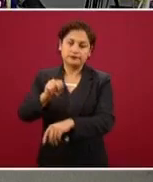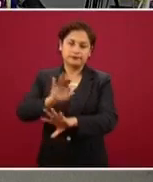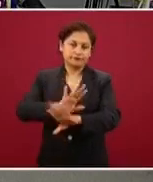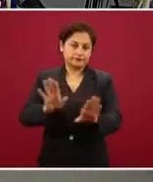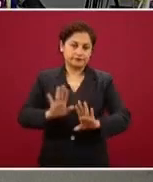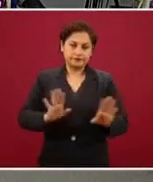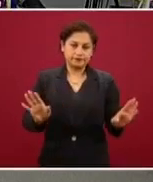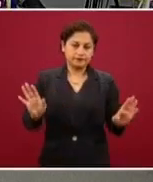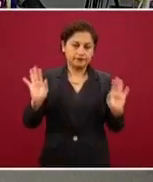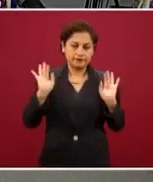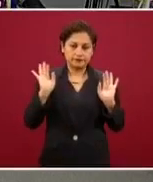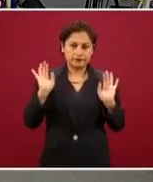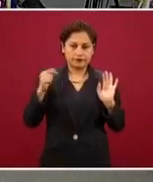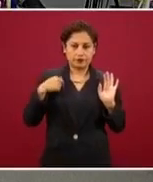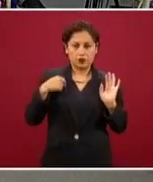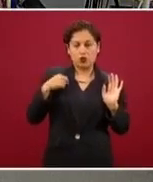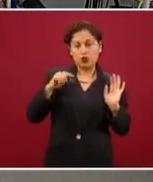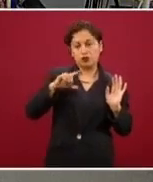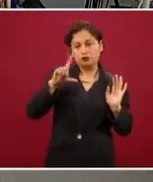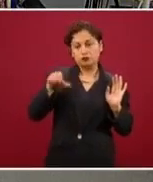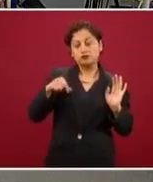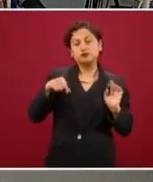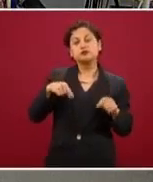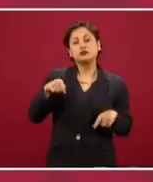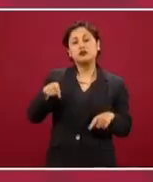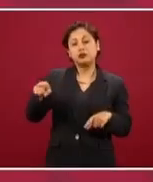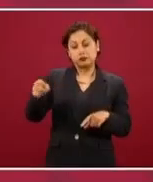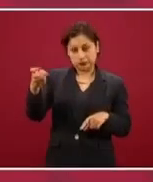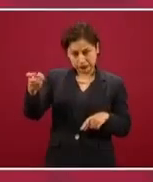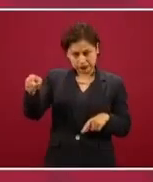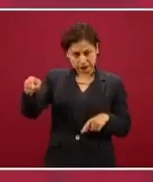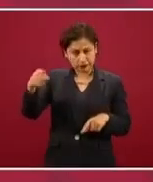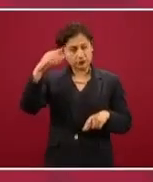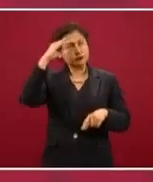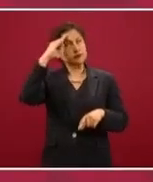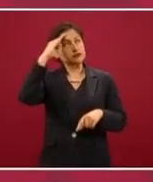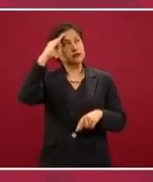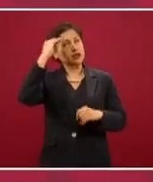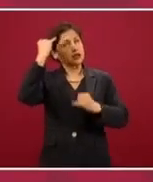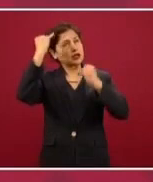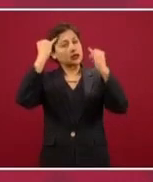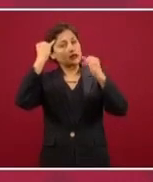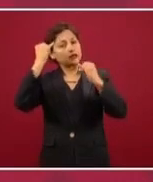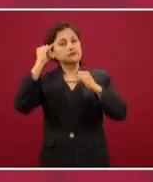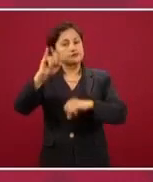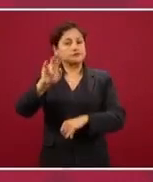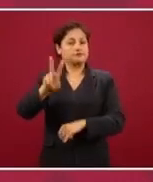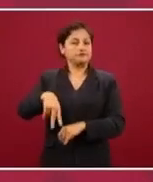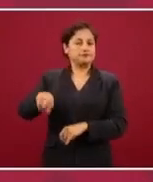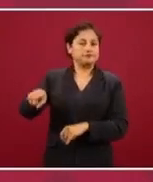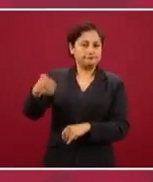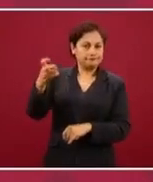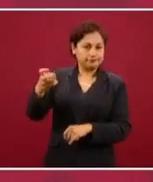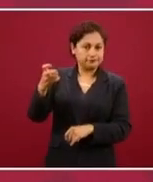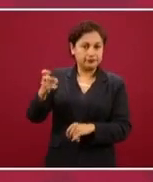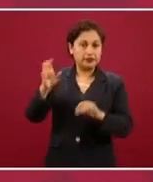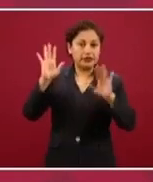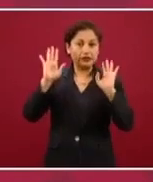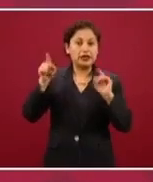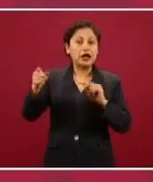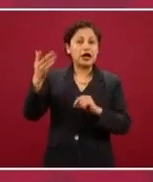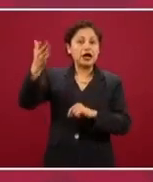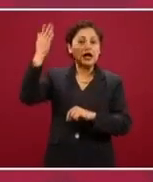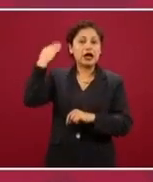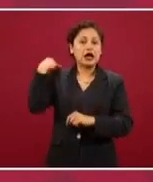Y ya les digo, pues esa que están imaginando, no pagaba o se les condonaban los impuestos. Sí,